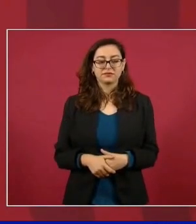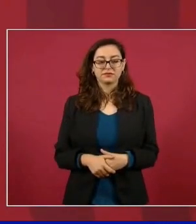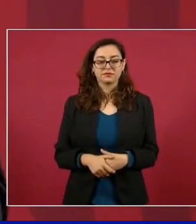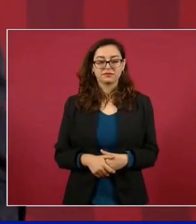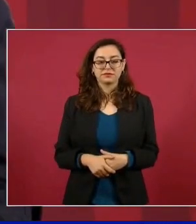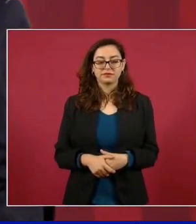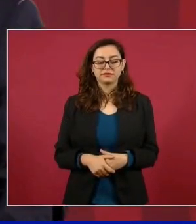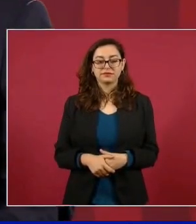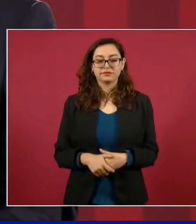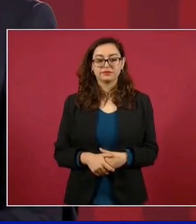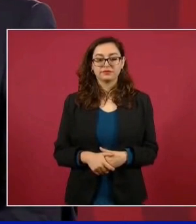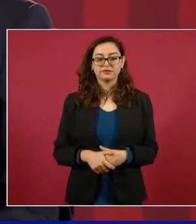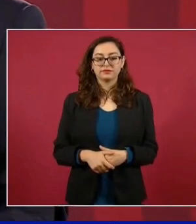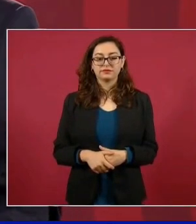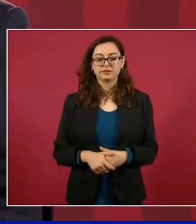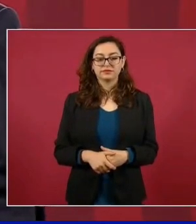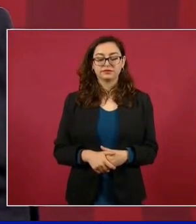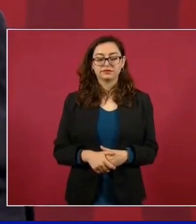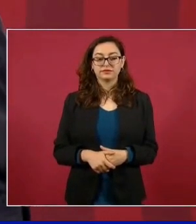Es indiscutible